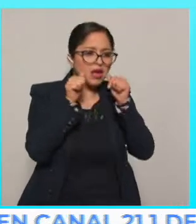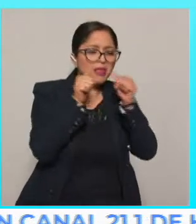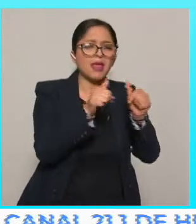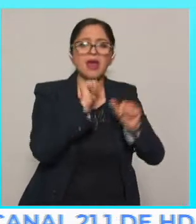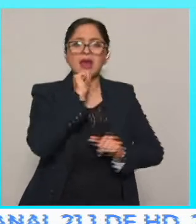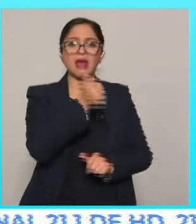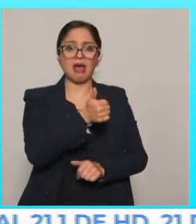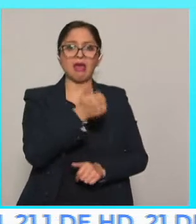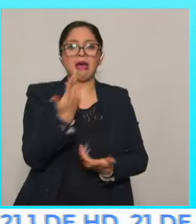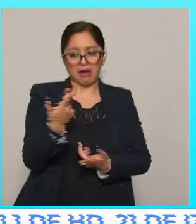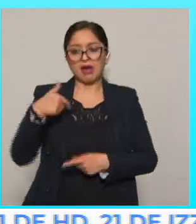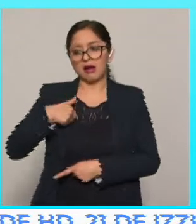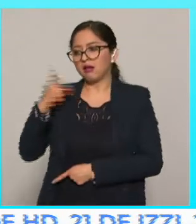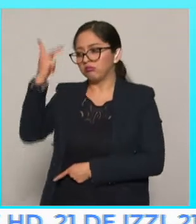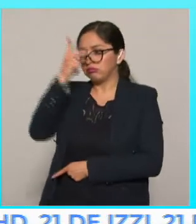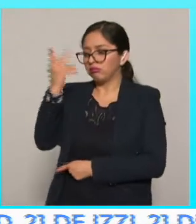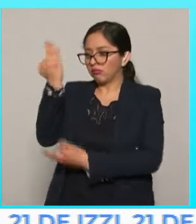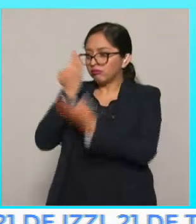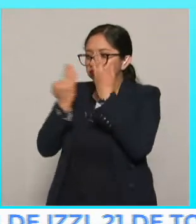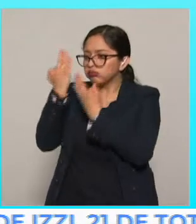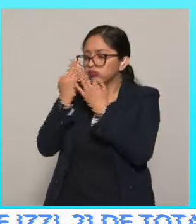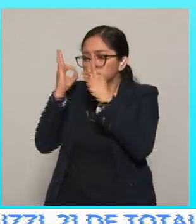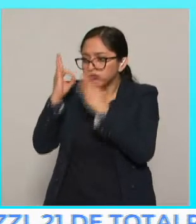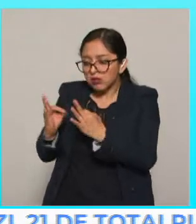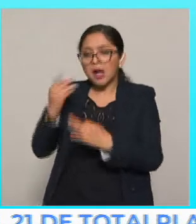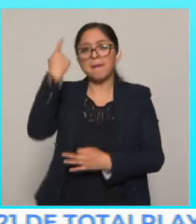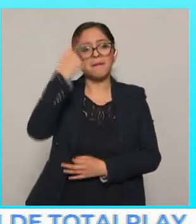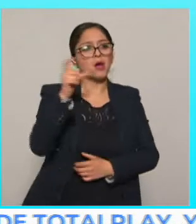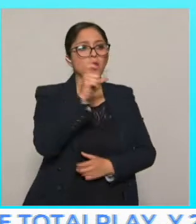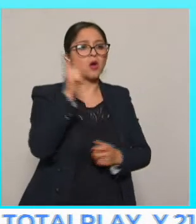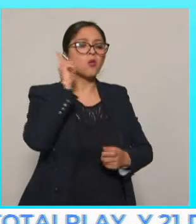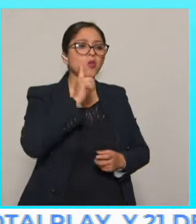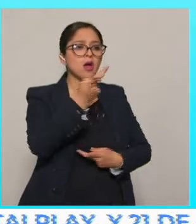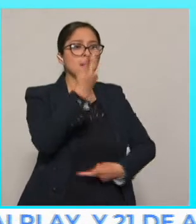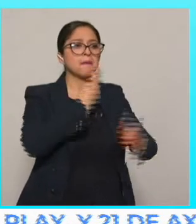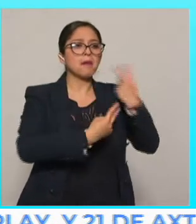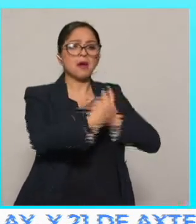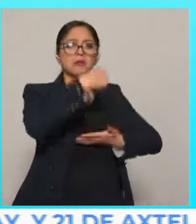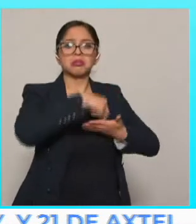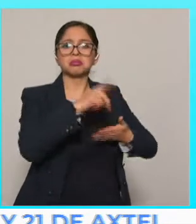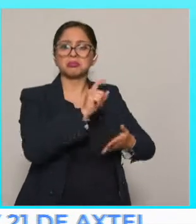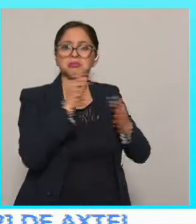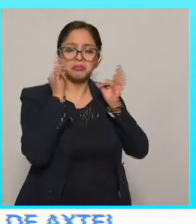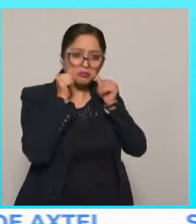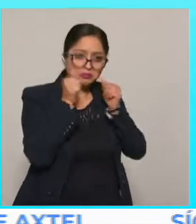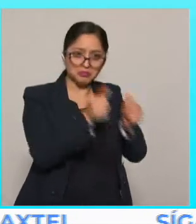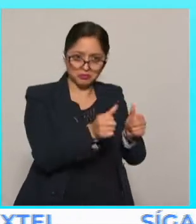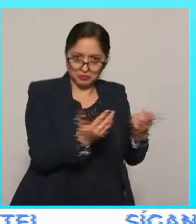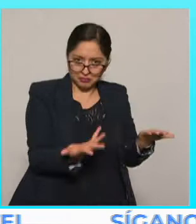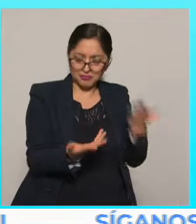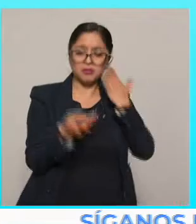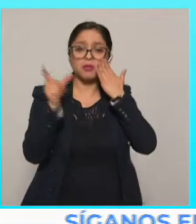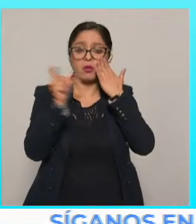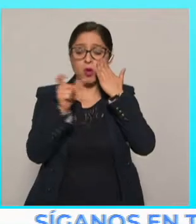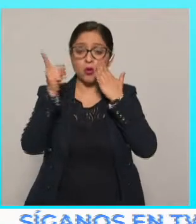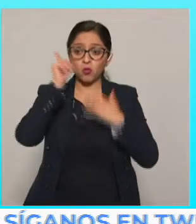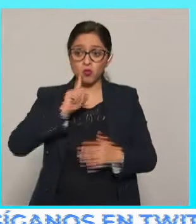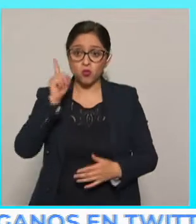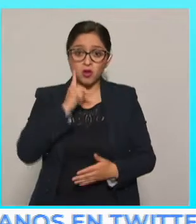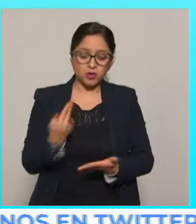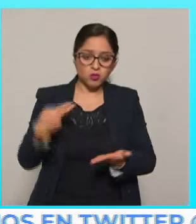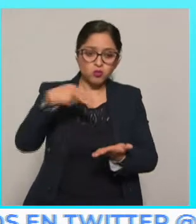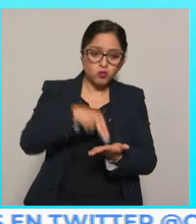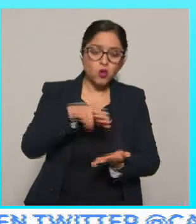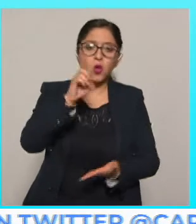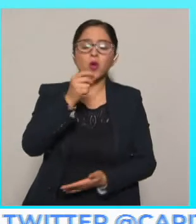tendrá un reto importante de recuperar la confianza de las mujeres, las niñas, las adolescentes víctimas de violencia denunciantes. Pues es conocido